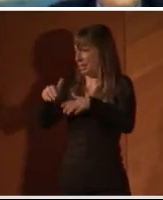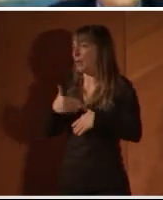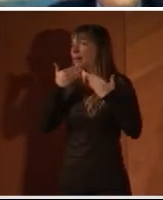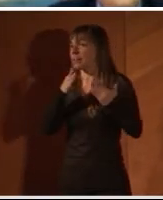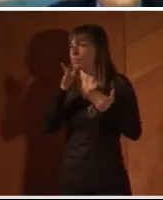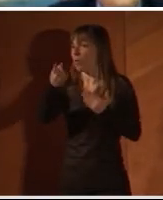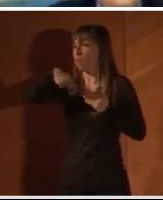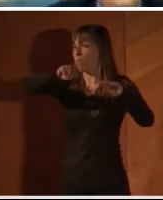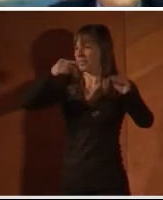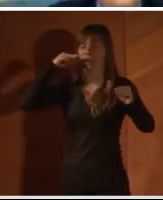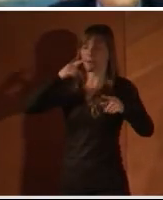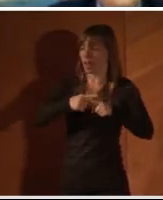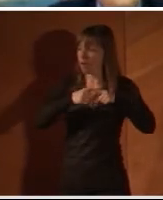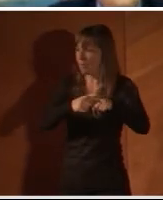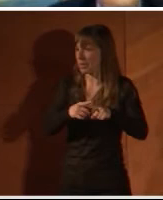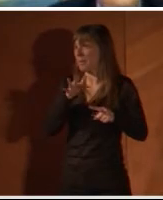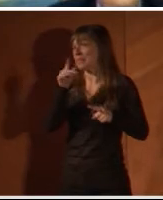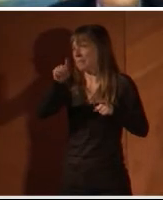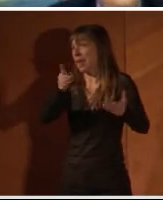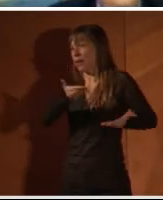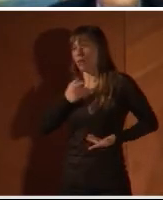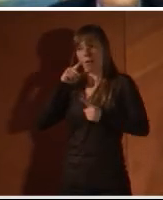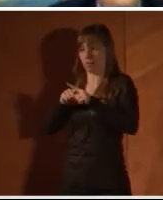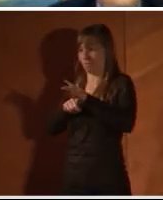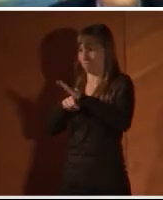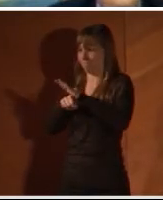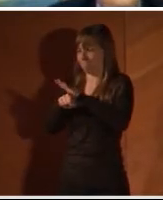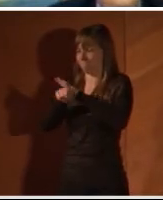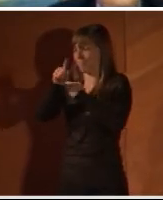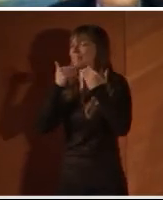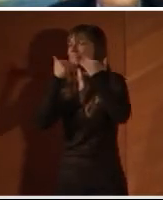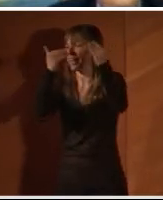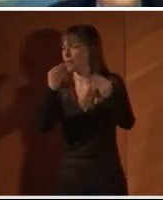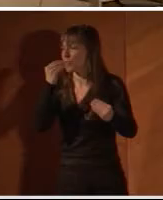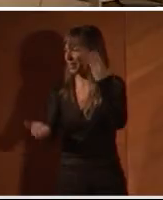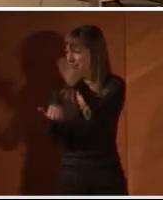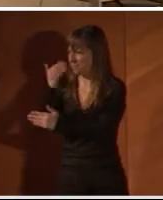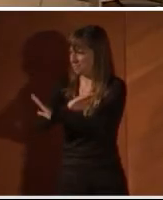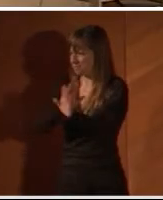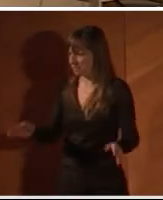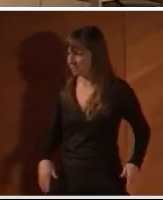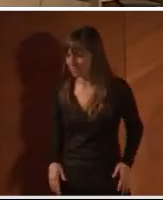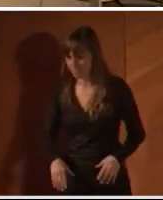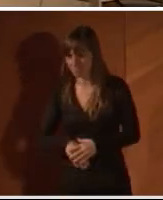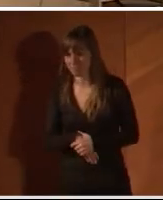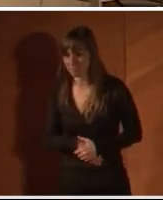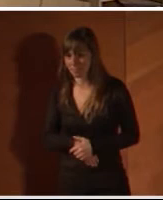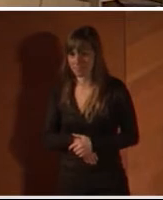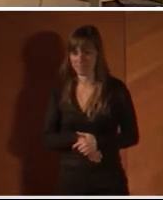experiencia y por ayudarnos a caminar en esto de avanzar en la democracia participativa. Buen día. Gracias, Carreño.